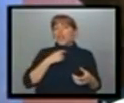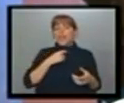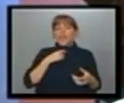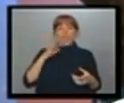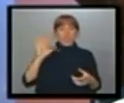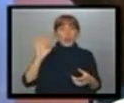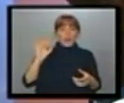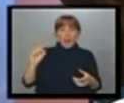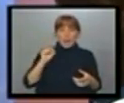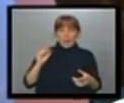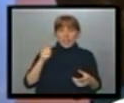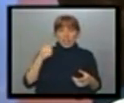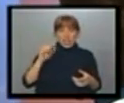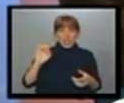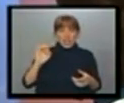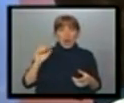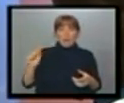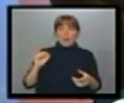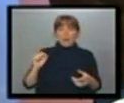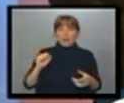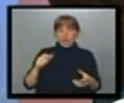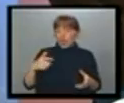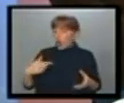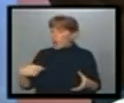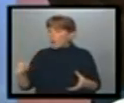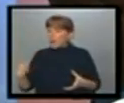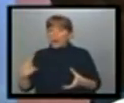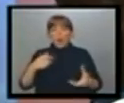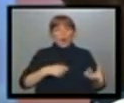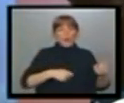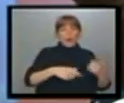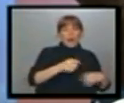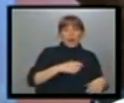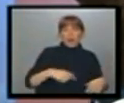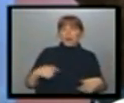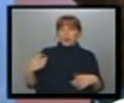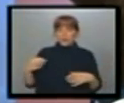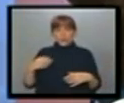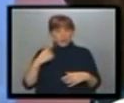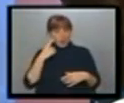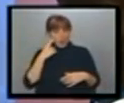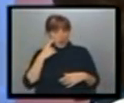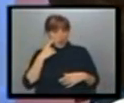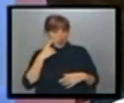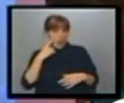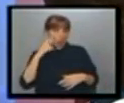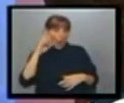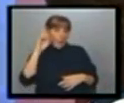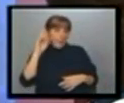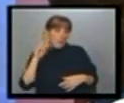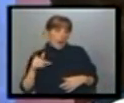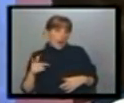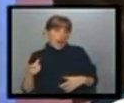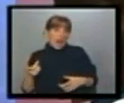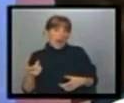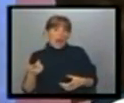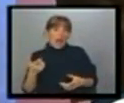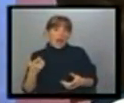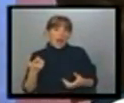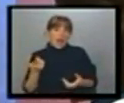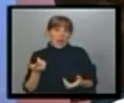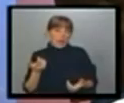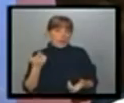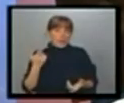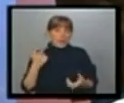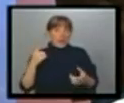50, 60 pesos, entonces compro tanto peso. Es una buena opción. Sí, pero opción. Ojo, a ver, pan no te pongas porque te cobran 100 pesos el kilo de pan,